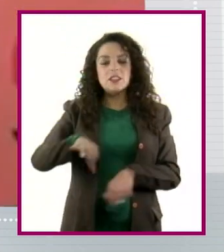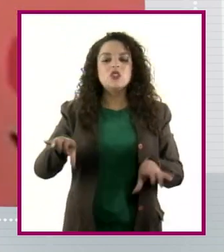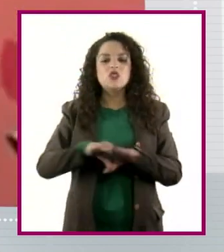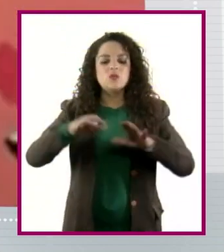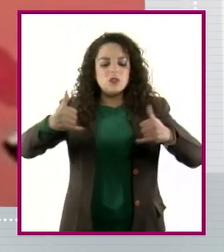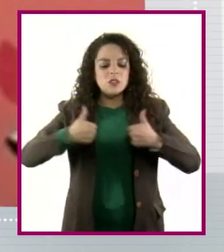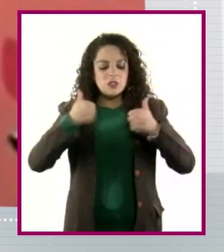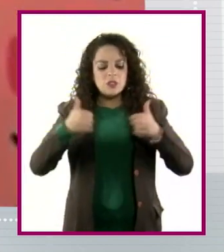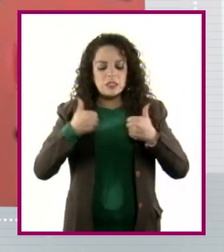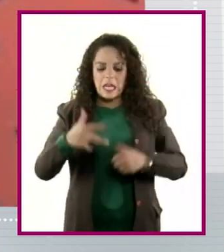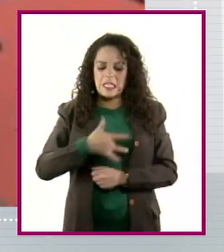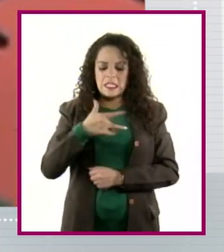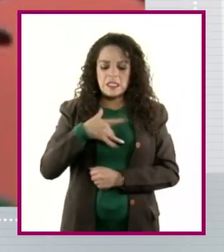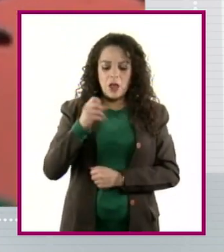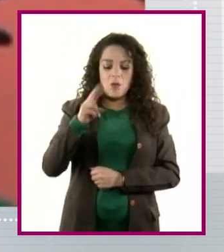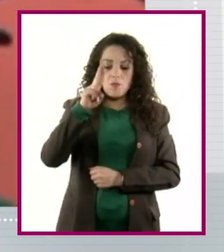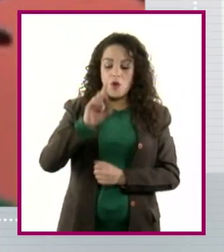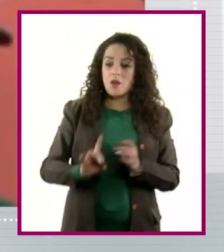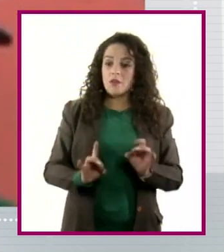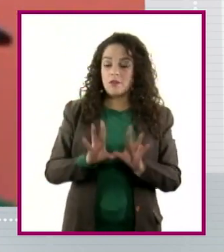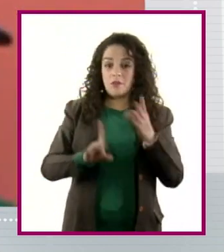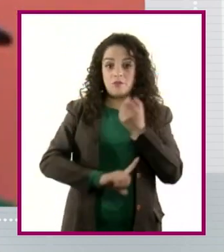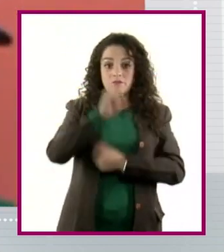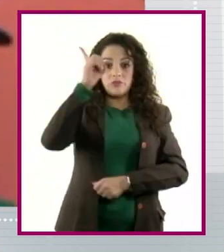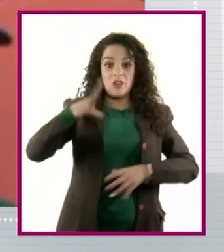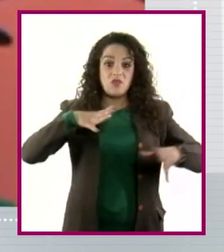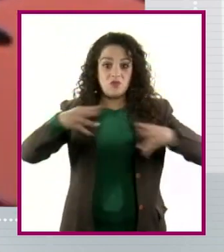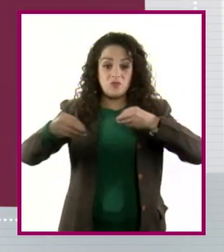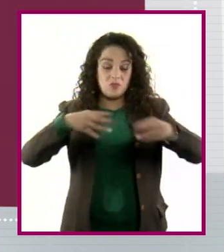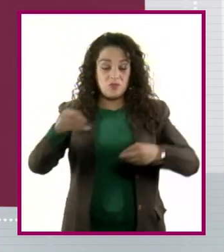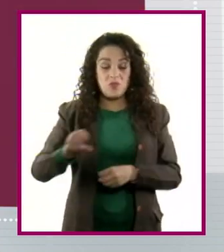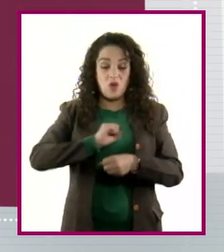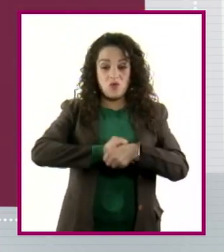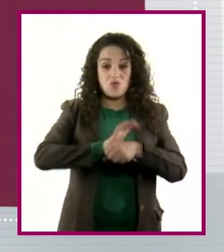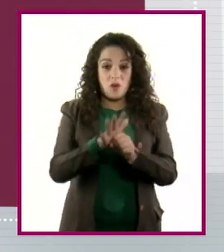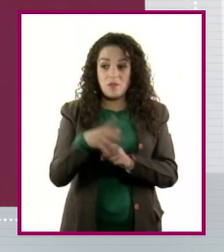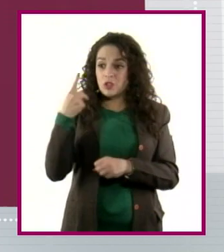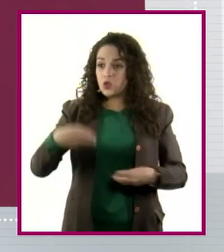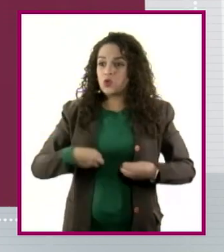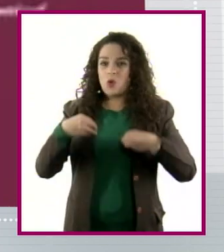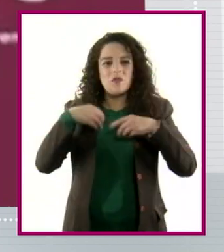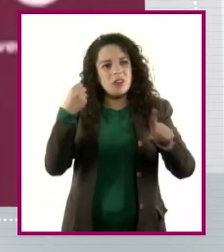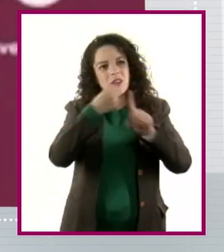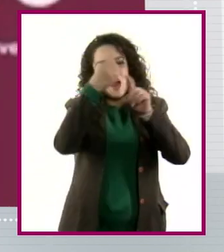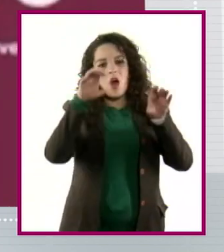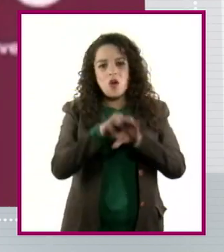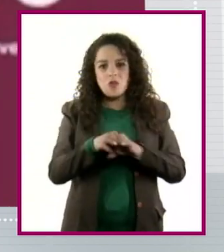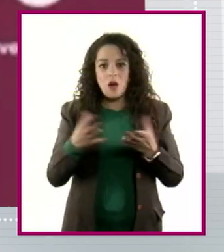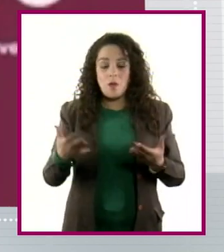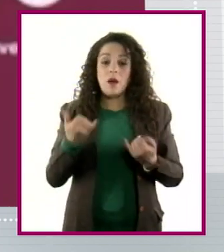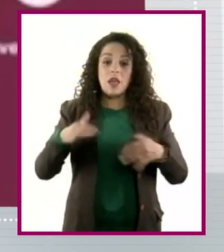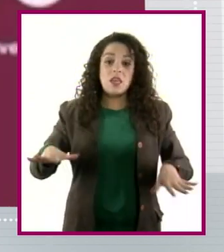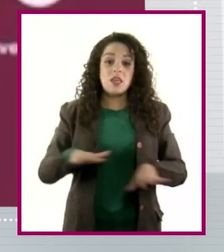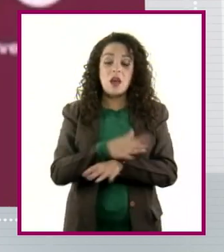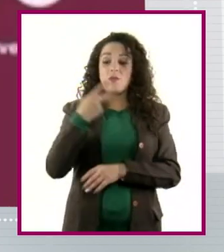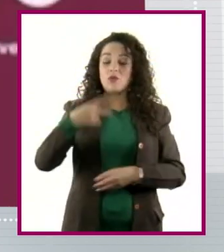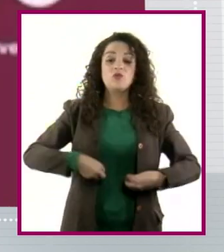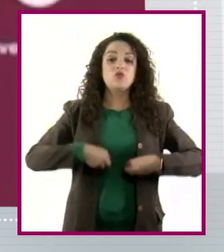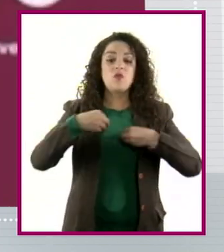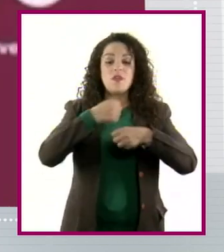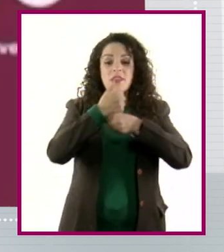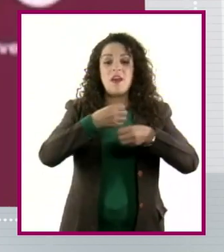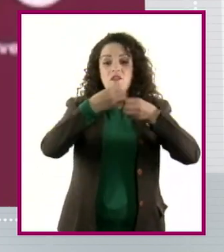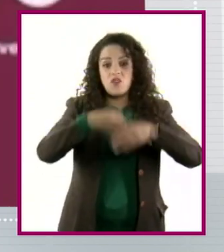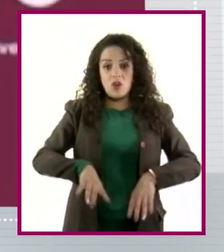la emergencia sanitaria y el impacto que ha tenido en su vida, particularmente los cambios con relación a situaciones de violencia, para luego visibilizar